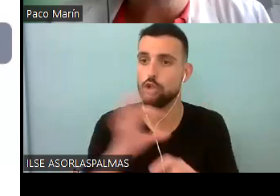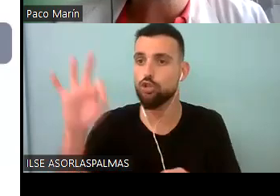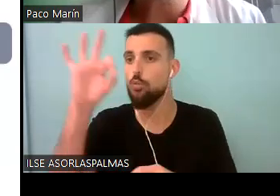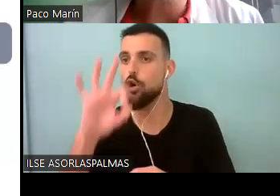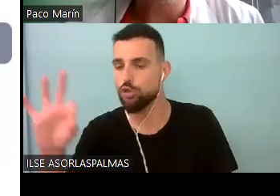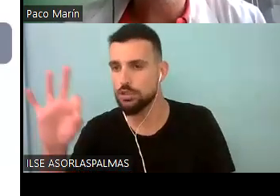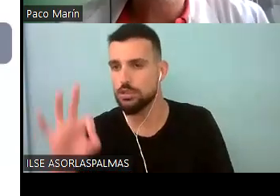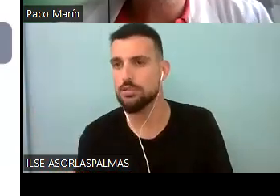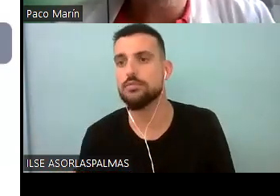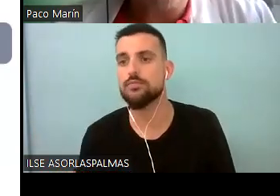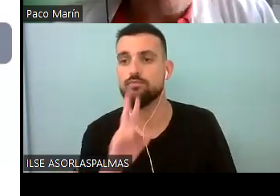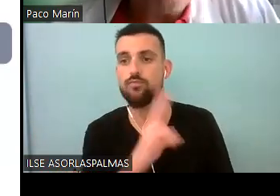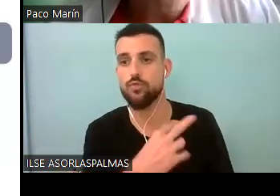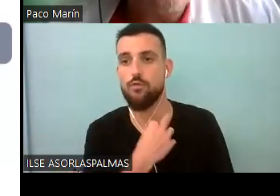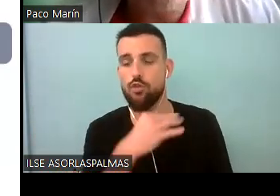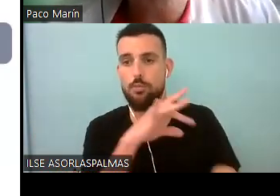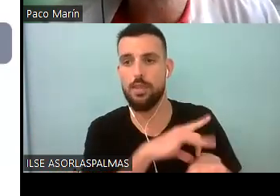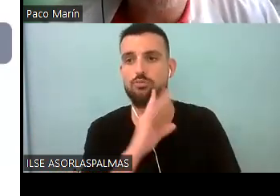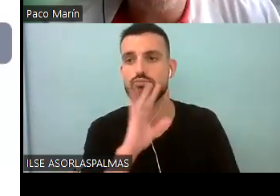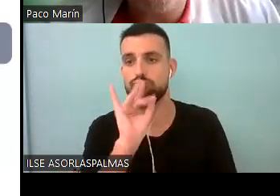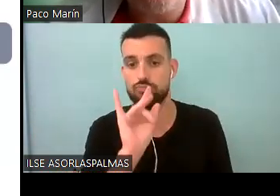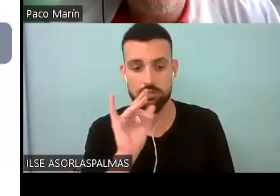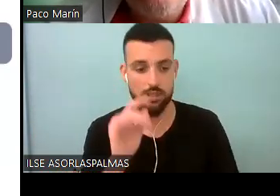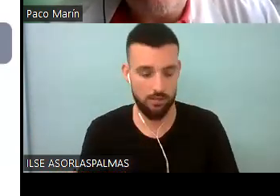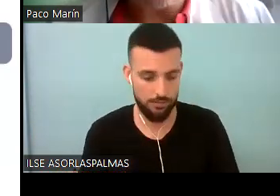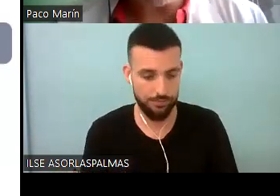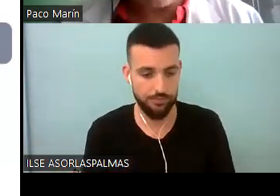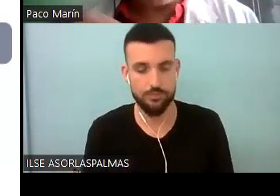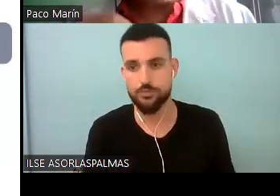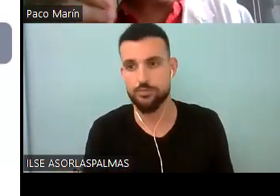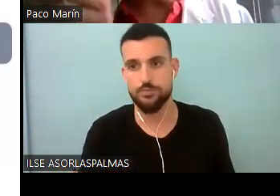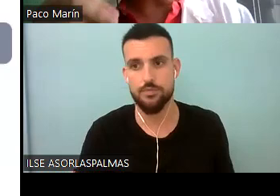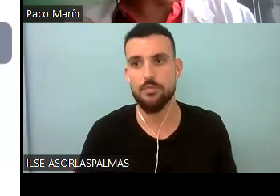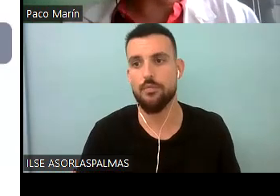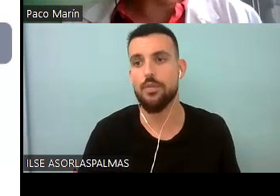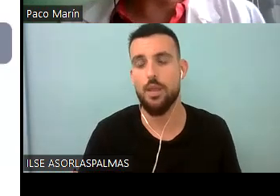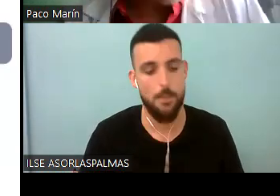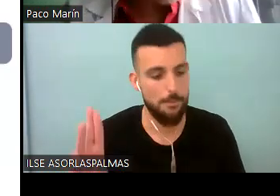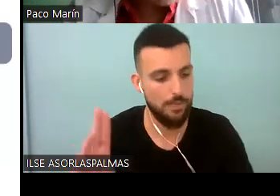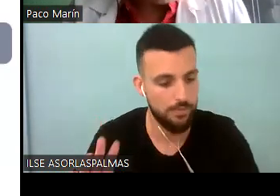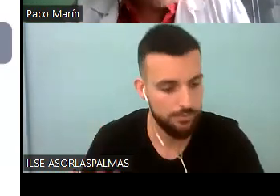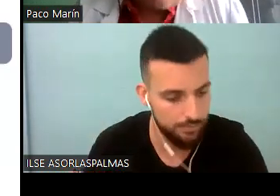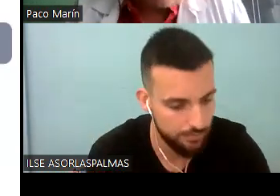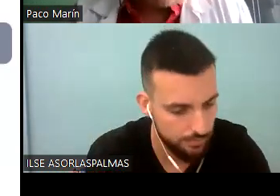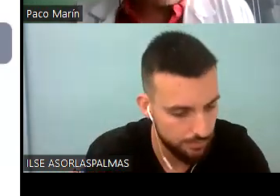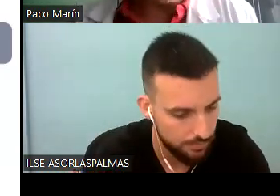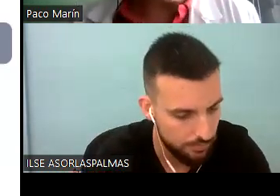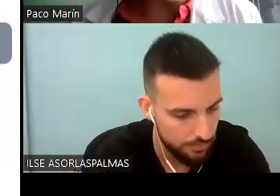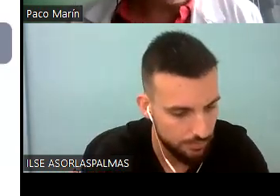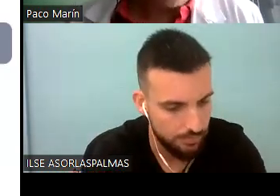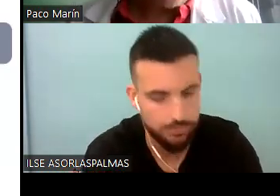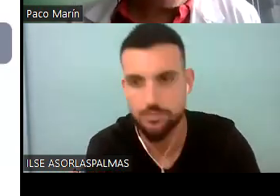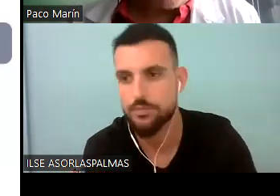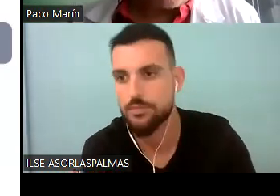Sí. Sería aparte del ProBalance, la ventaja que tiene es eso, es que el equilibrio que se establece, el ProBalance, bueno, ya sabéis que en